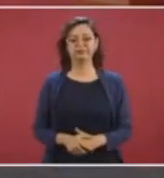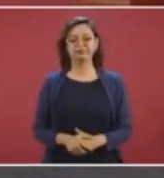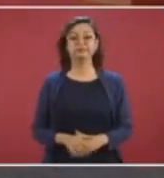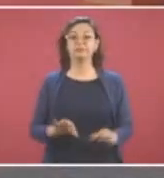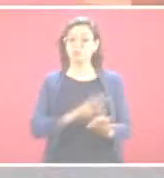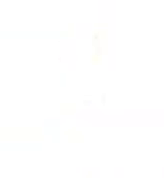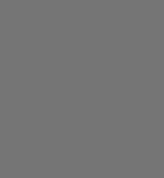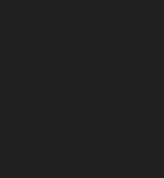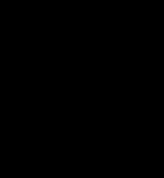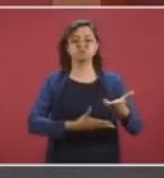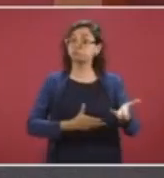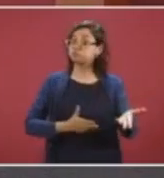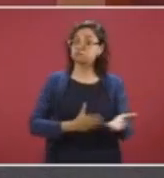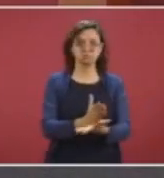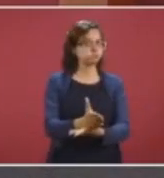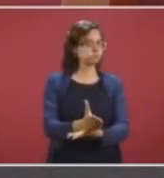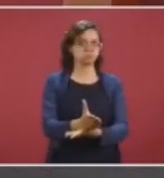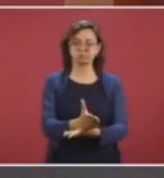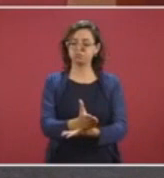Y ahí lo dejamos.